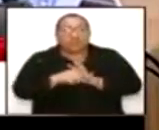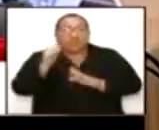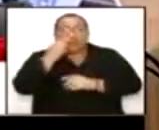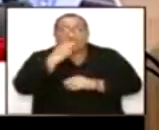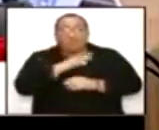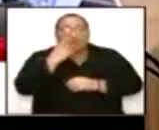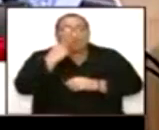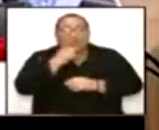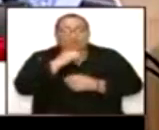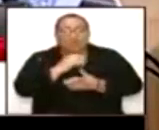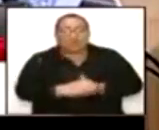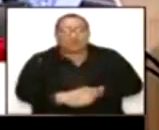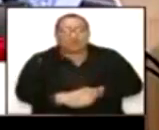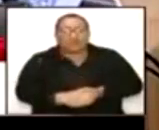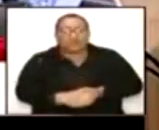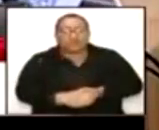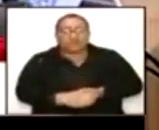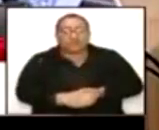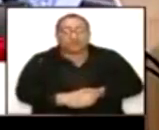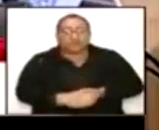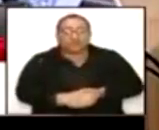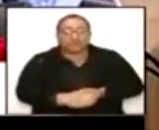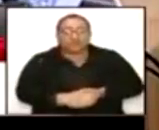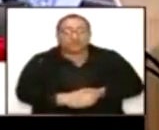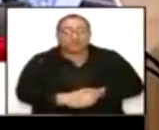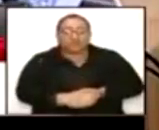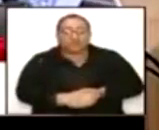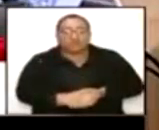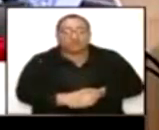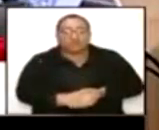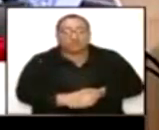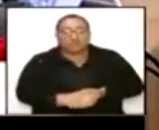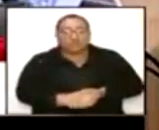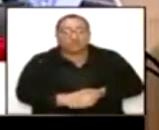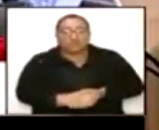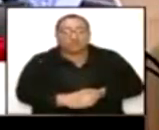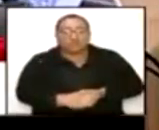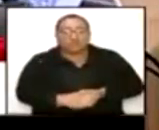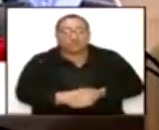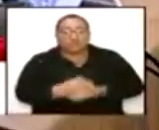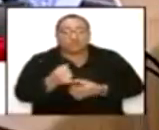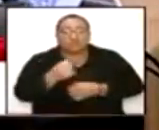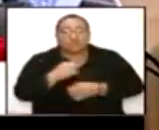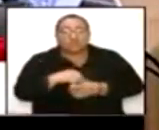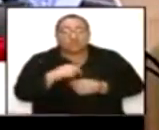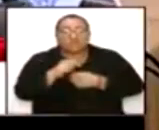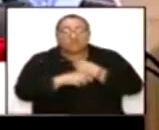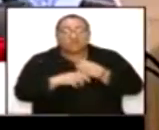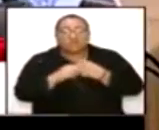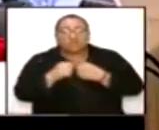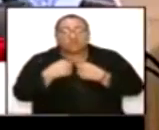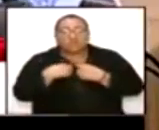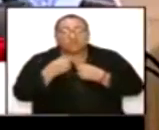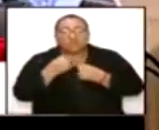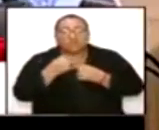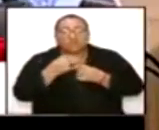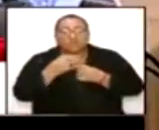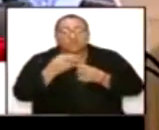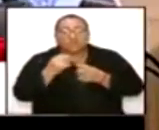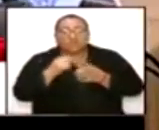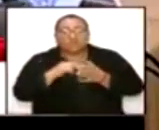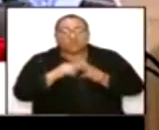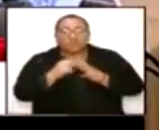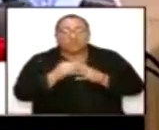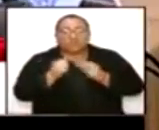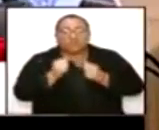de los niños, niñas y adolescentes. Y en este caso particular, yo creo que nuestro país tiene que hacer varios reajustes y empezar a hacer capacitaciones a